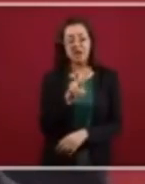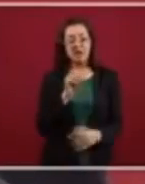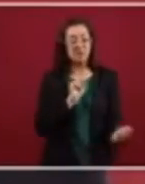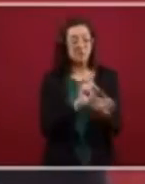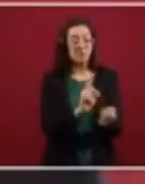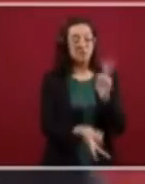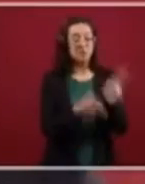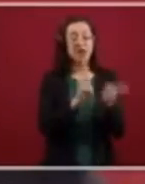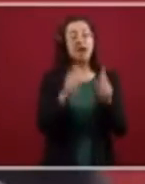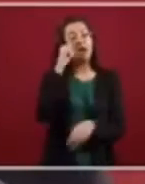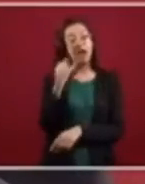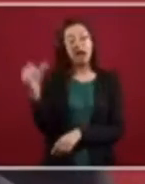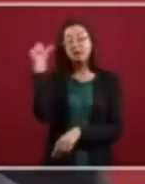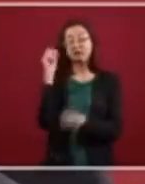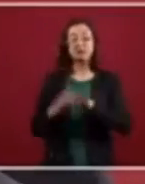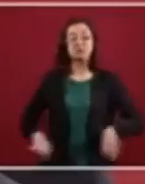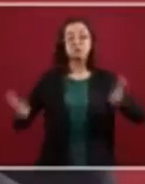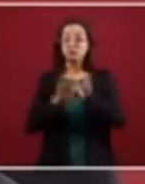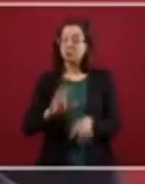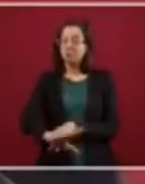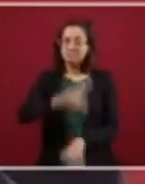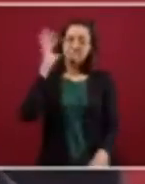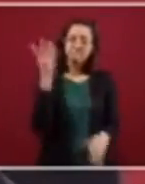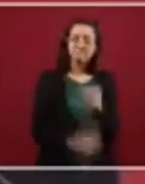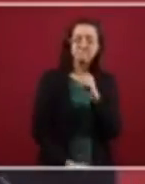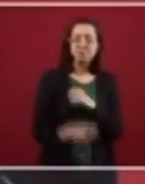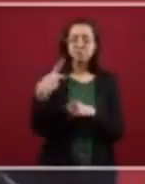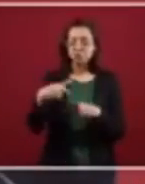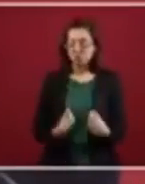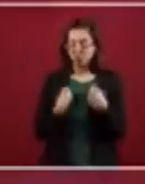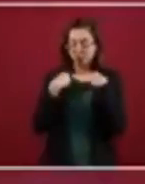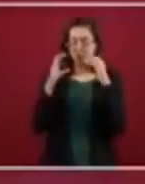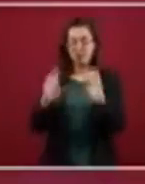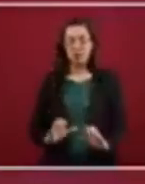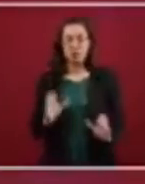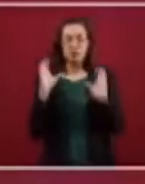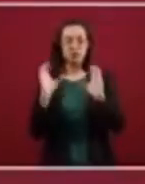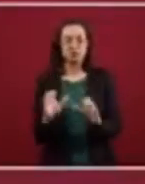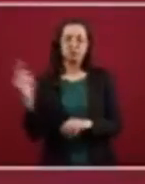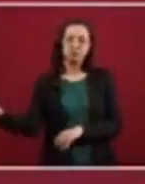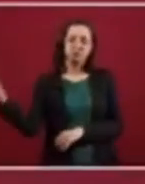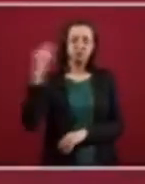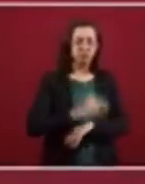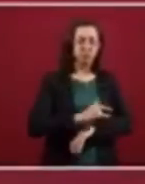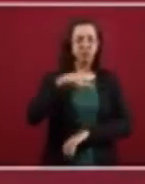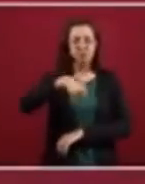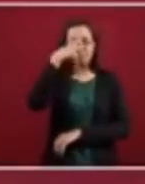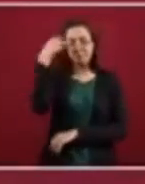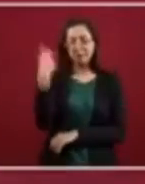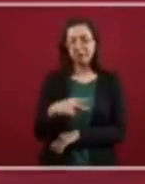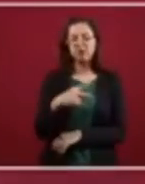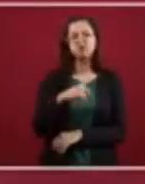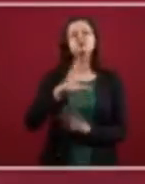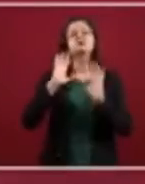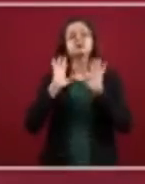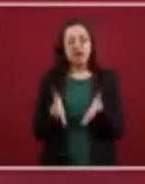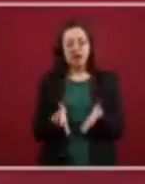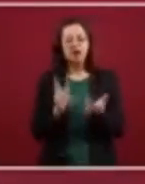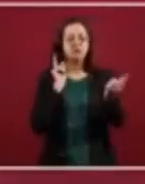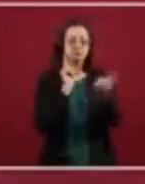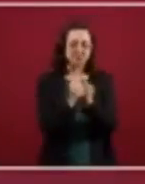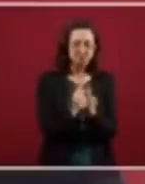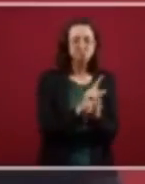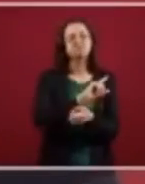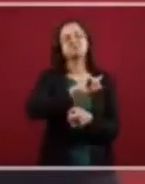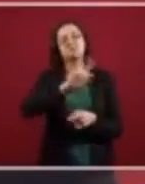salir, garantizar su integridad, que no corría peligro su vida y que pudiera trasladarse a México. Ya estando aquí, pues estaremos platicando con